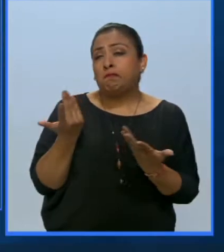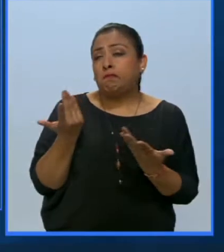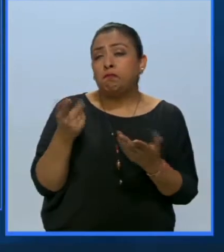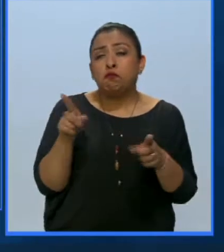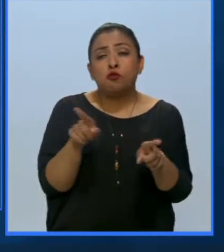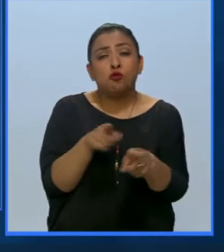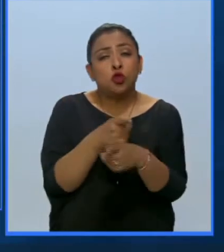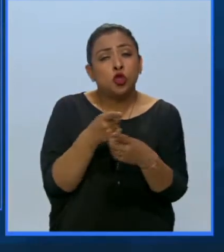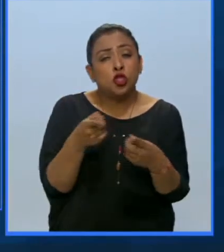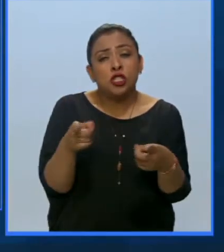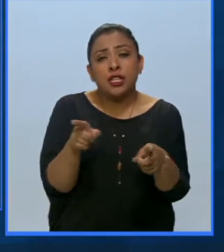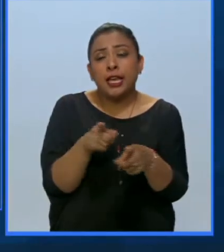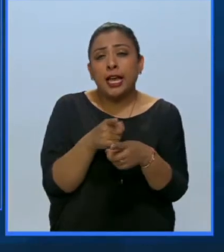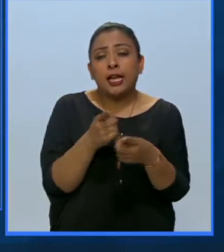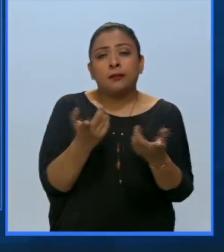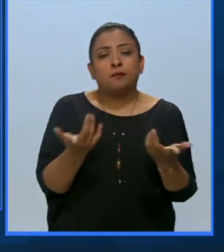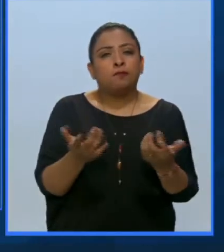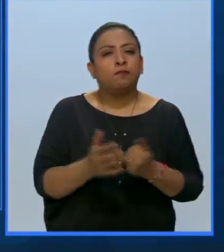música